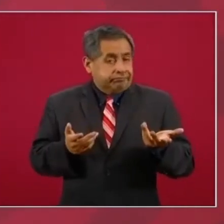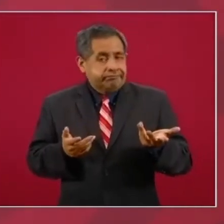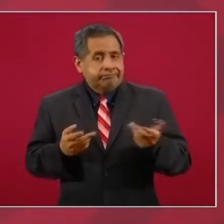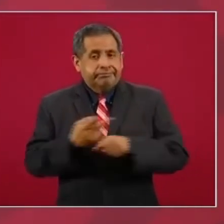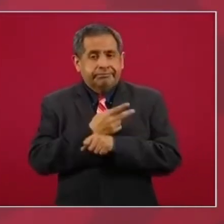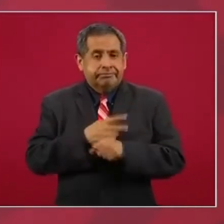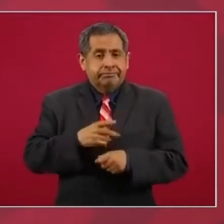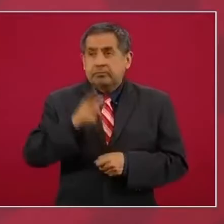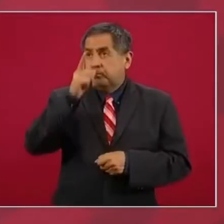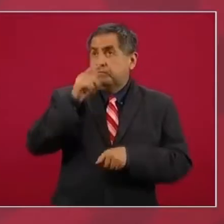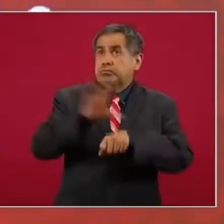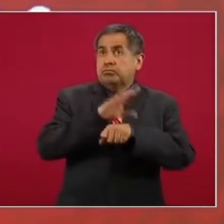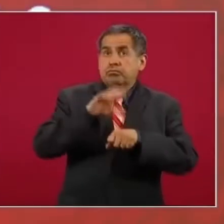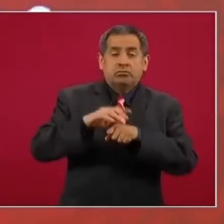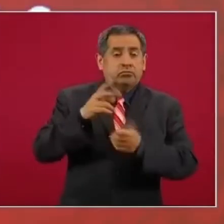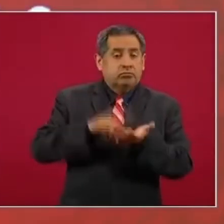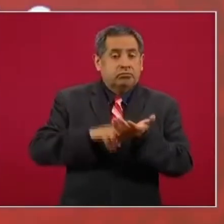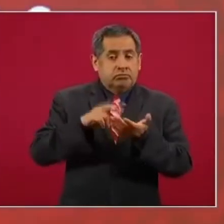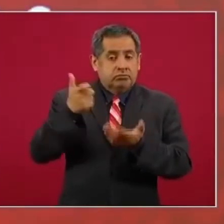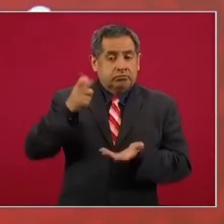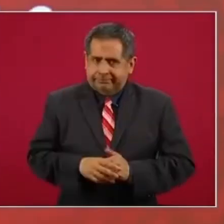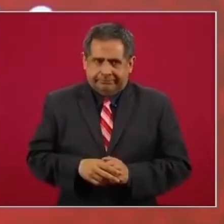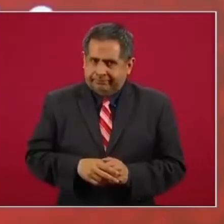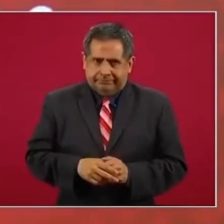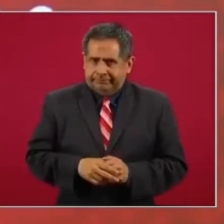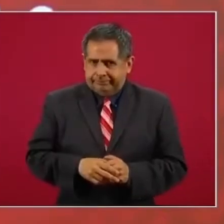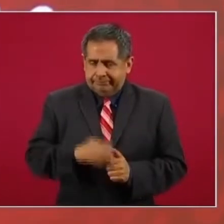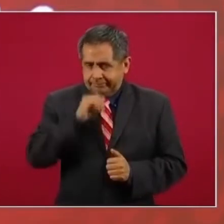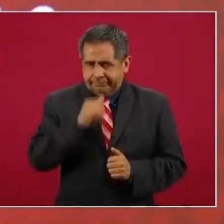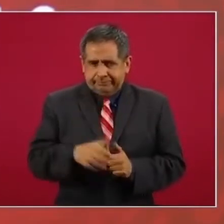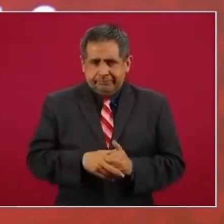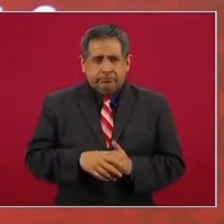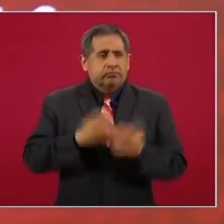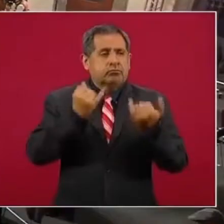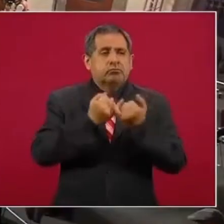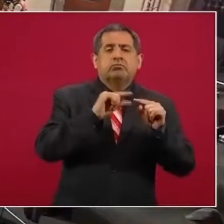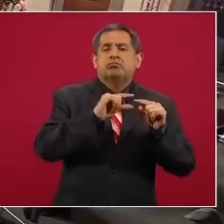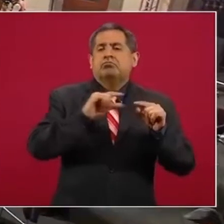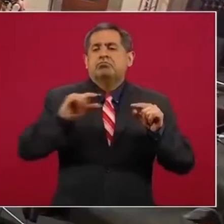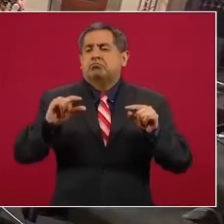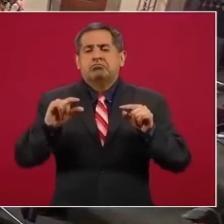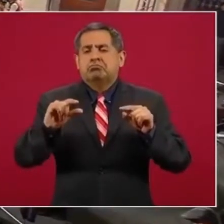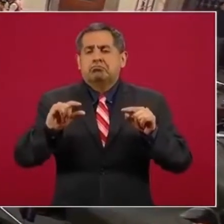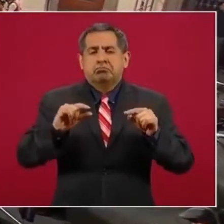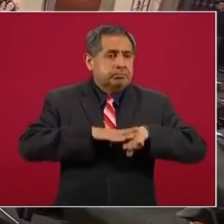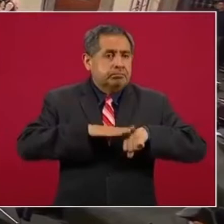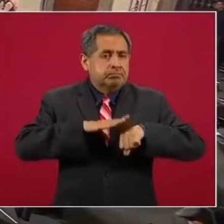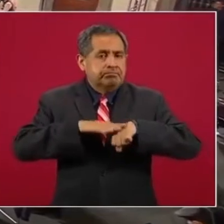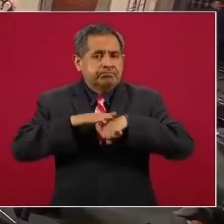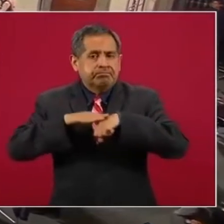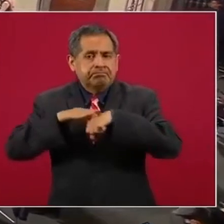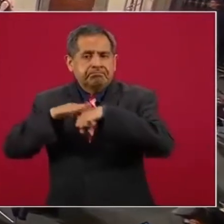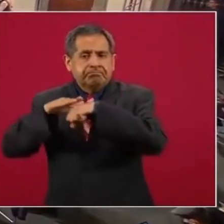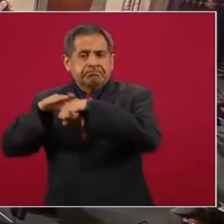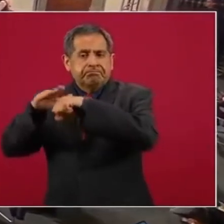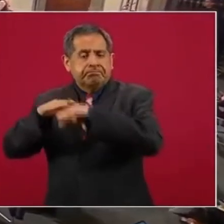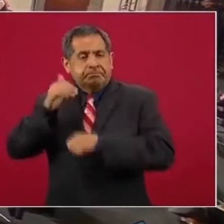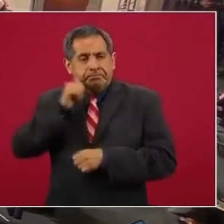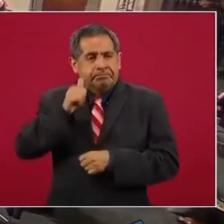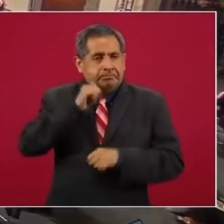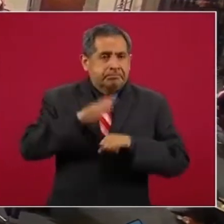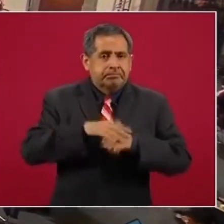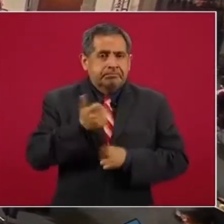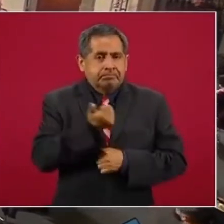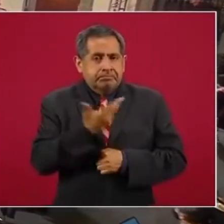no bajó el precio de la luz, ni siquiera se mantuvo, al contrario, siempre se